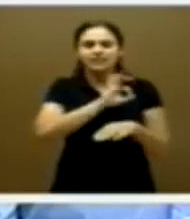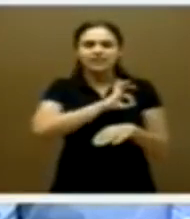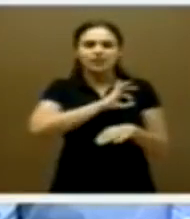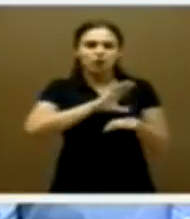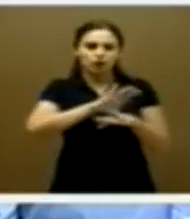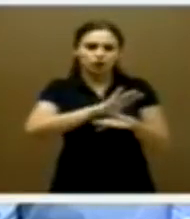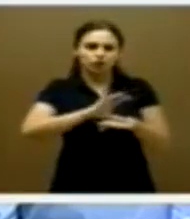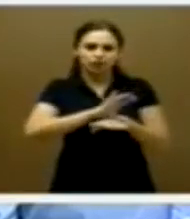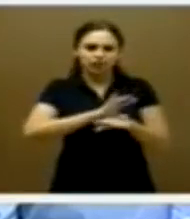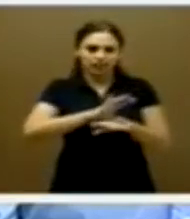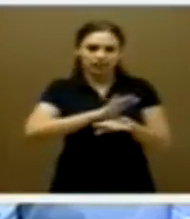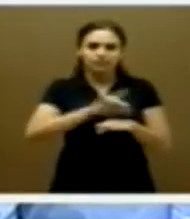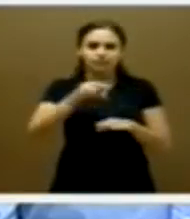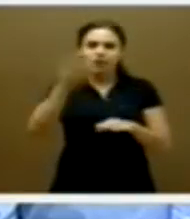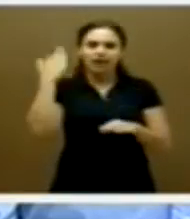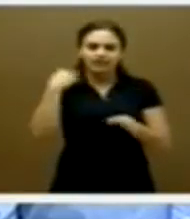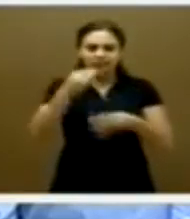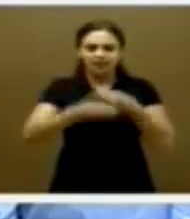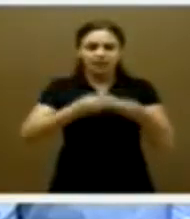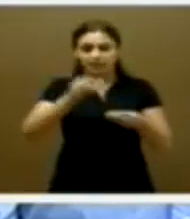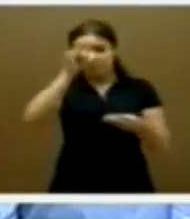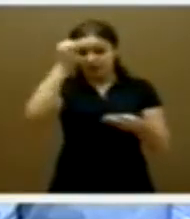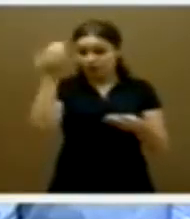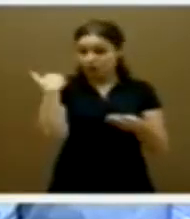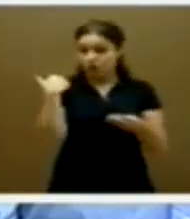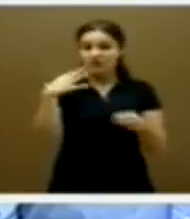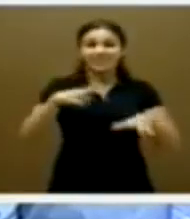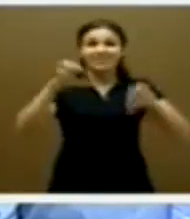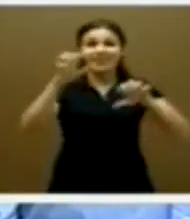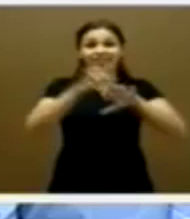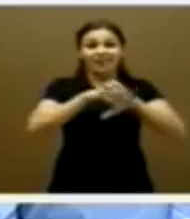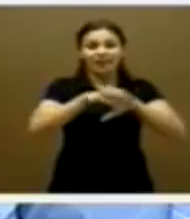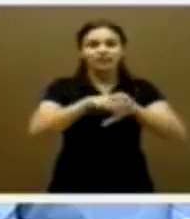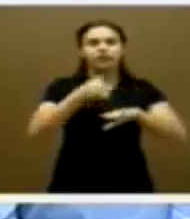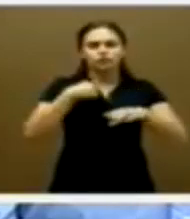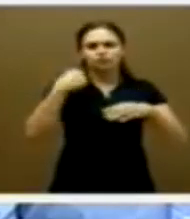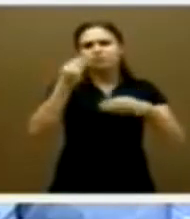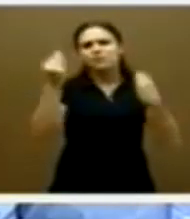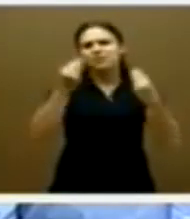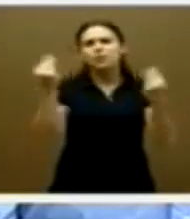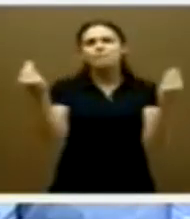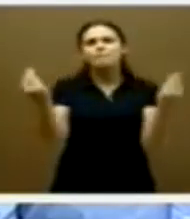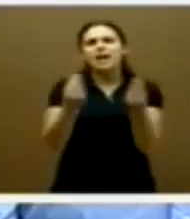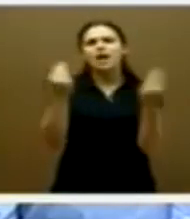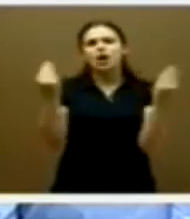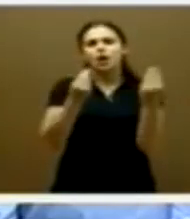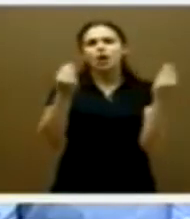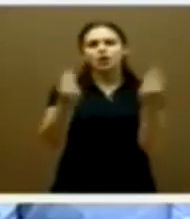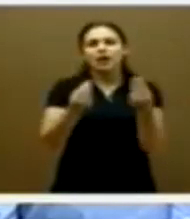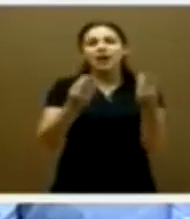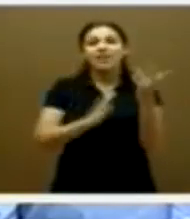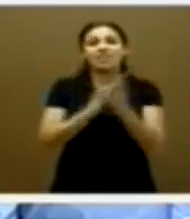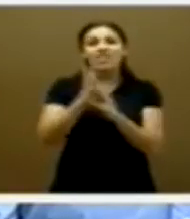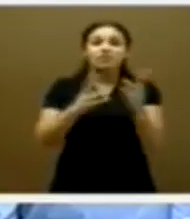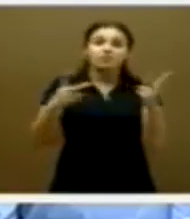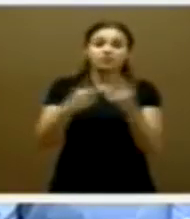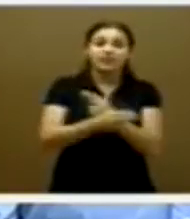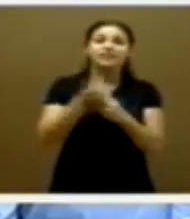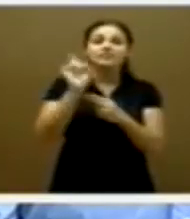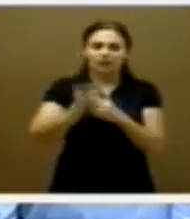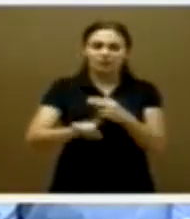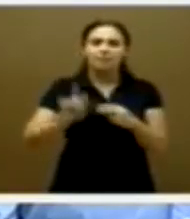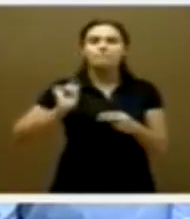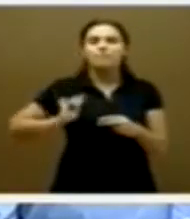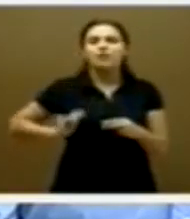que después de lo que ha ocurrido este verano en Gata, creemos que mejorar la prevención de incendios también pasa por